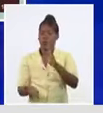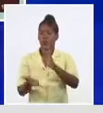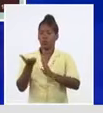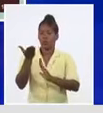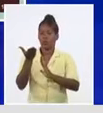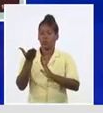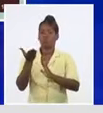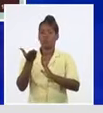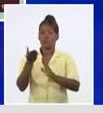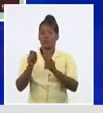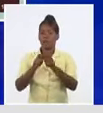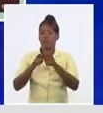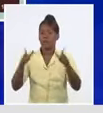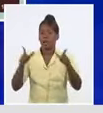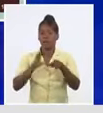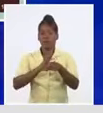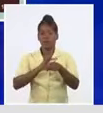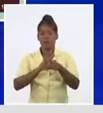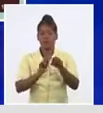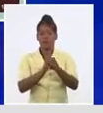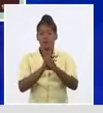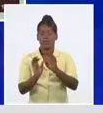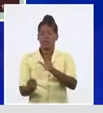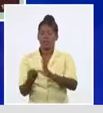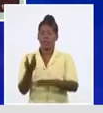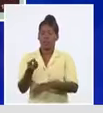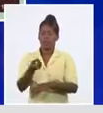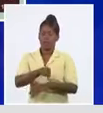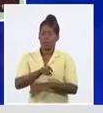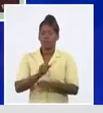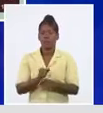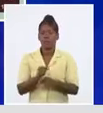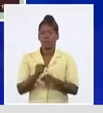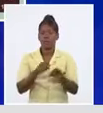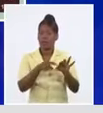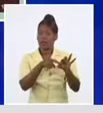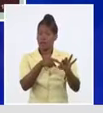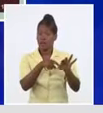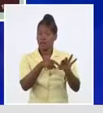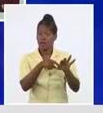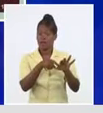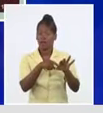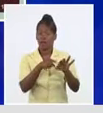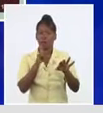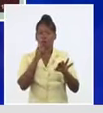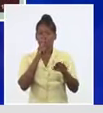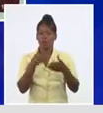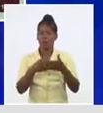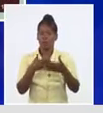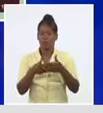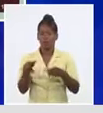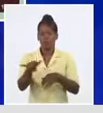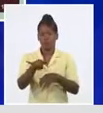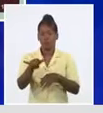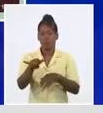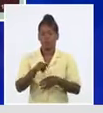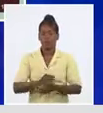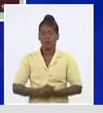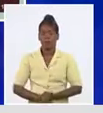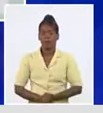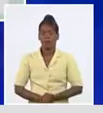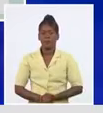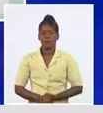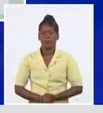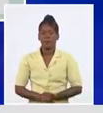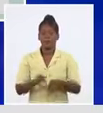muestras procesaron en el día de ayer, y que el municipio especial también procesó muestras. Me disculpan, es que me adelanté.